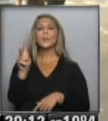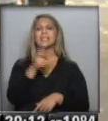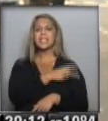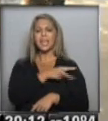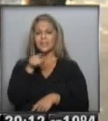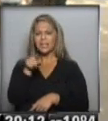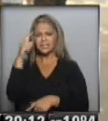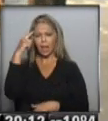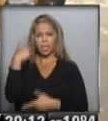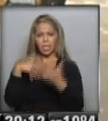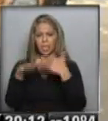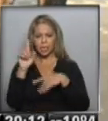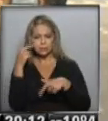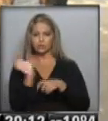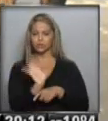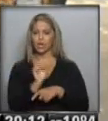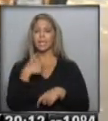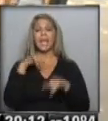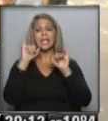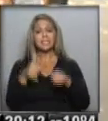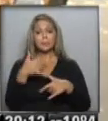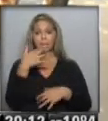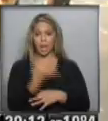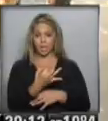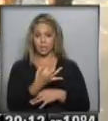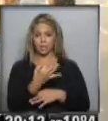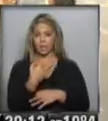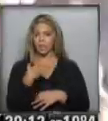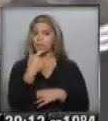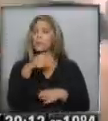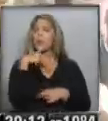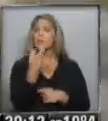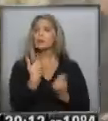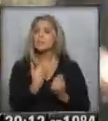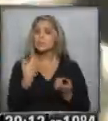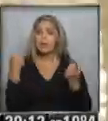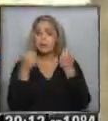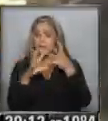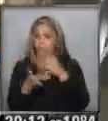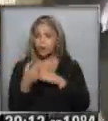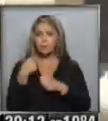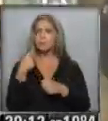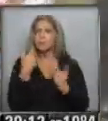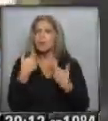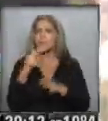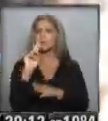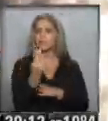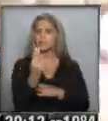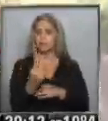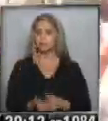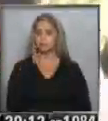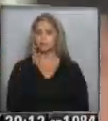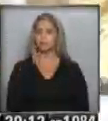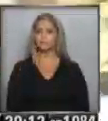la realidad y que discutan con toda la oposición cómo cambiar esta situación, porque en la próxima puede haber un muerto si no paran con esta ofensiva y esta forma de